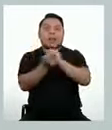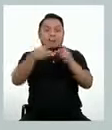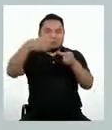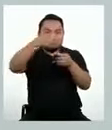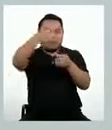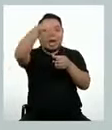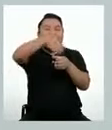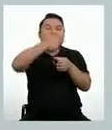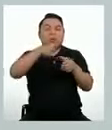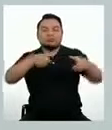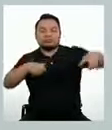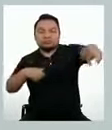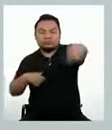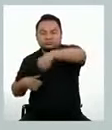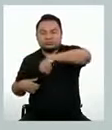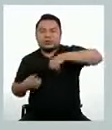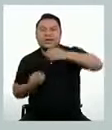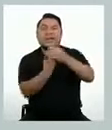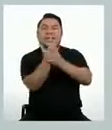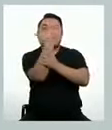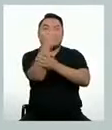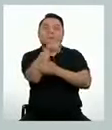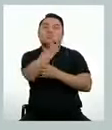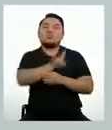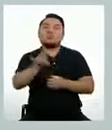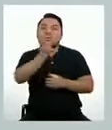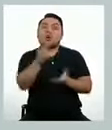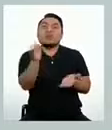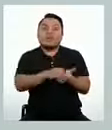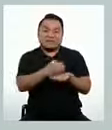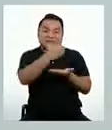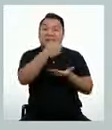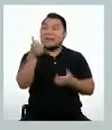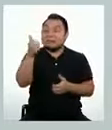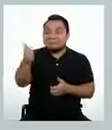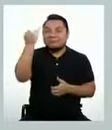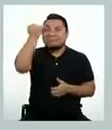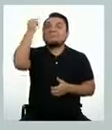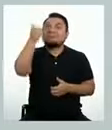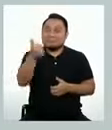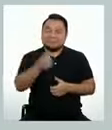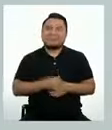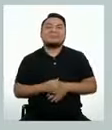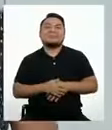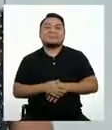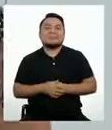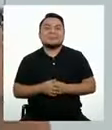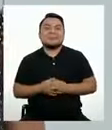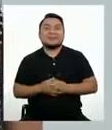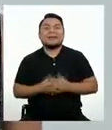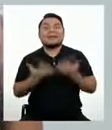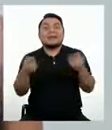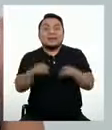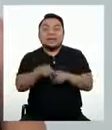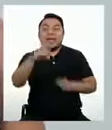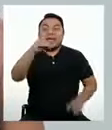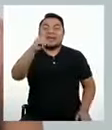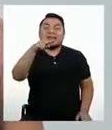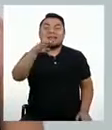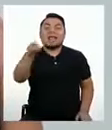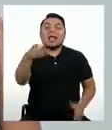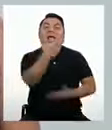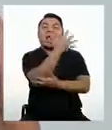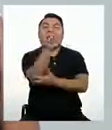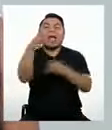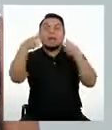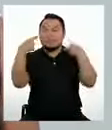de las chacras. Así reutilizan las botellas. ¡Qué buena opción, Melissa! Sigamos reutilizando. Daniel Ventura de Amazonas